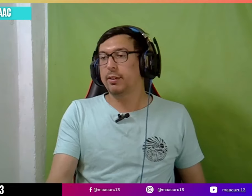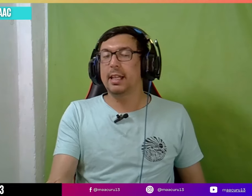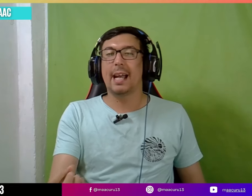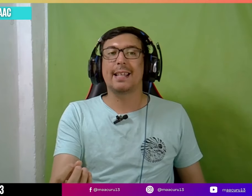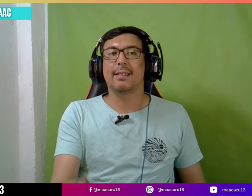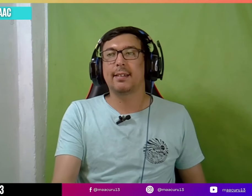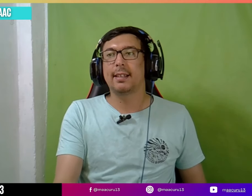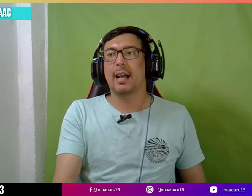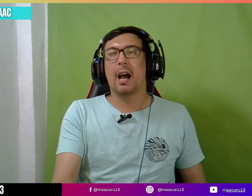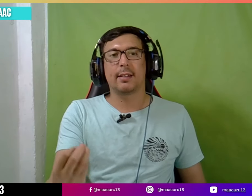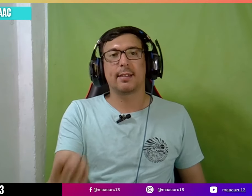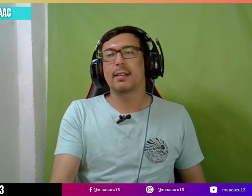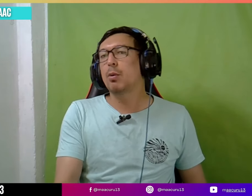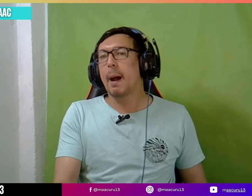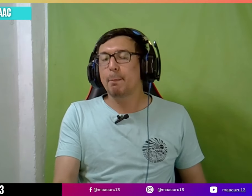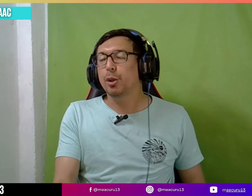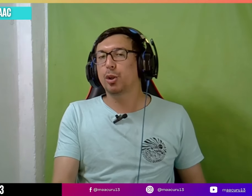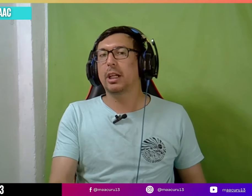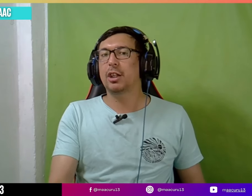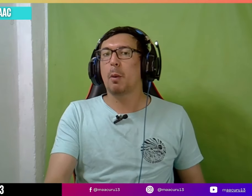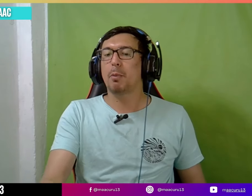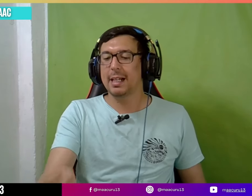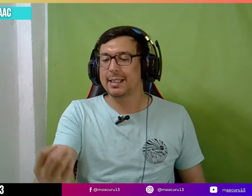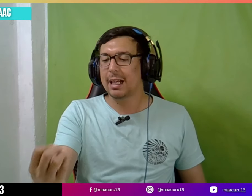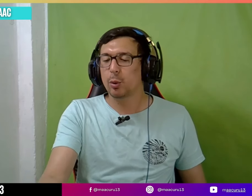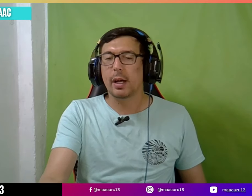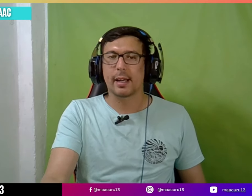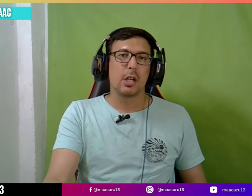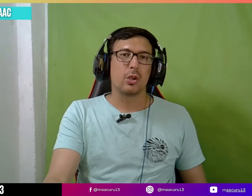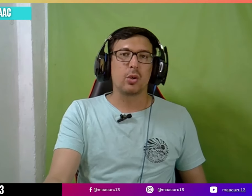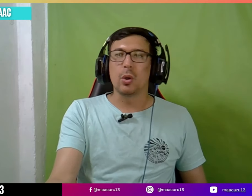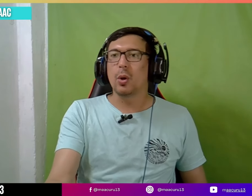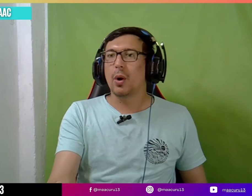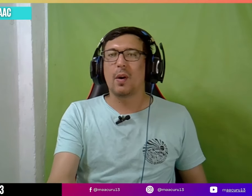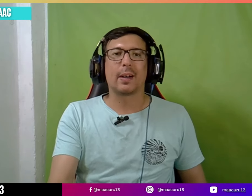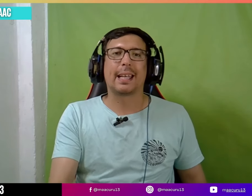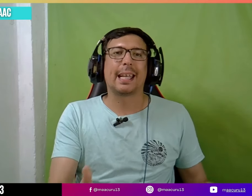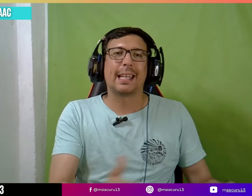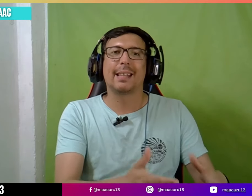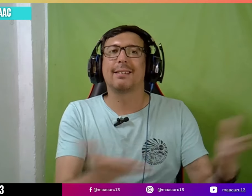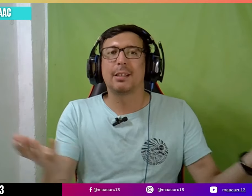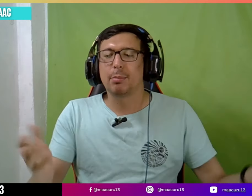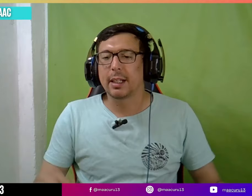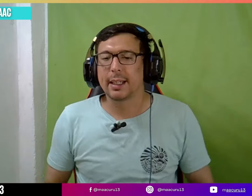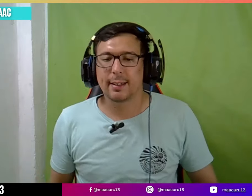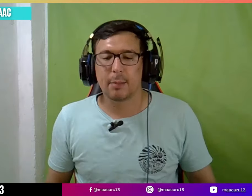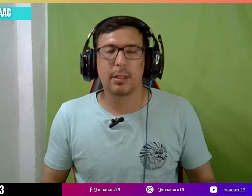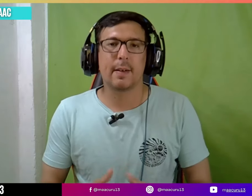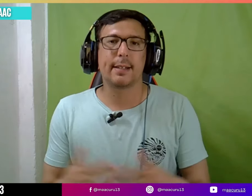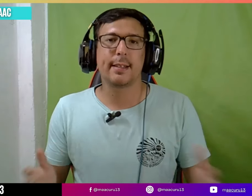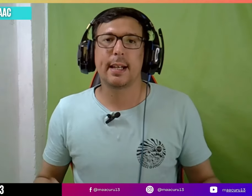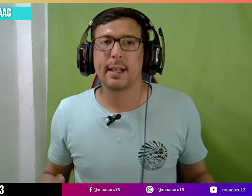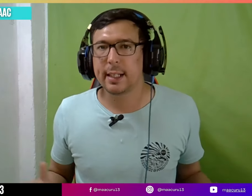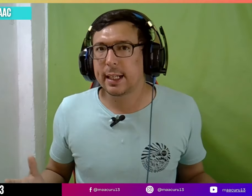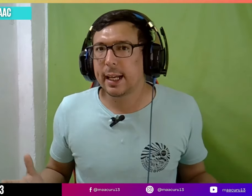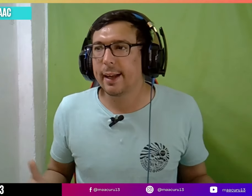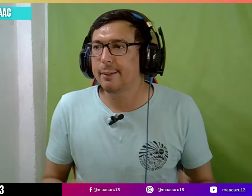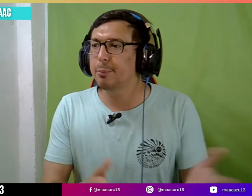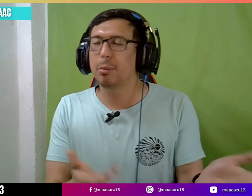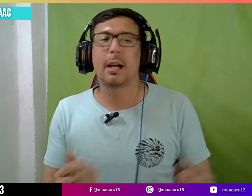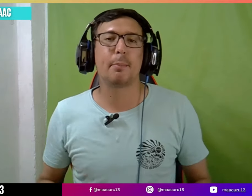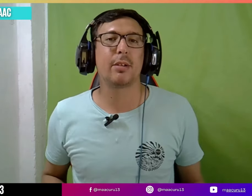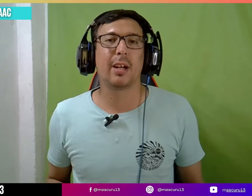la policía necesita. Necesita un apoyo que ellos puedan actuar. No que tipo que se arme una balacera y